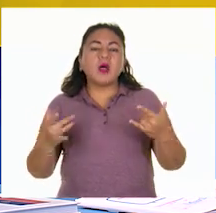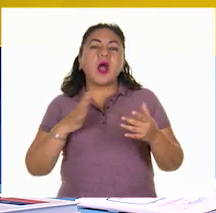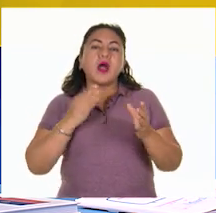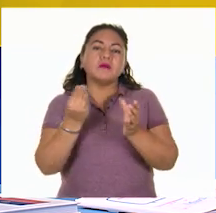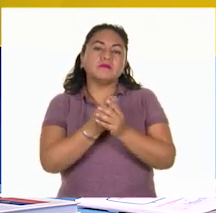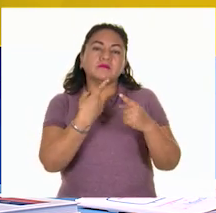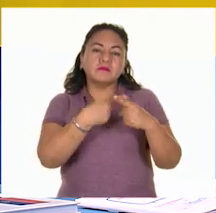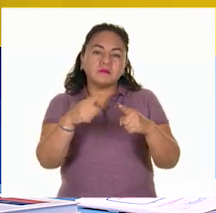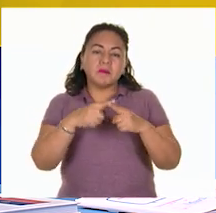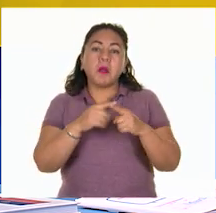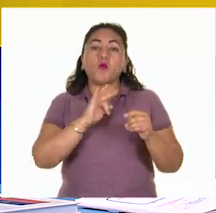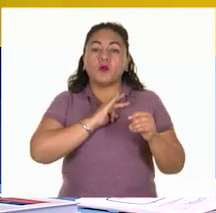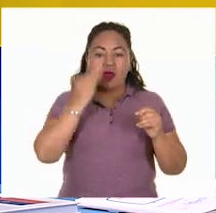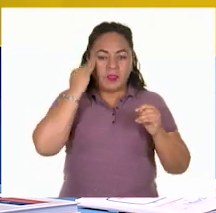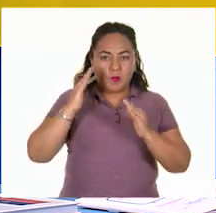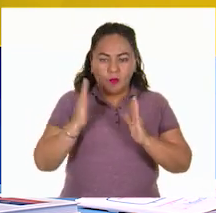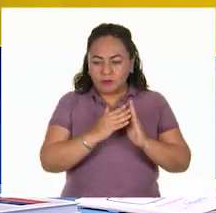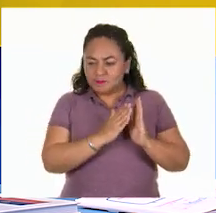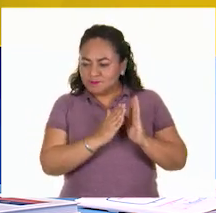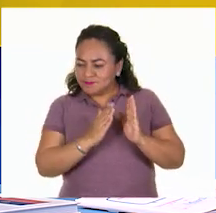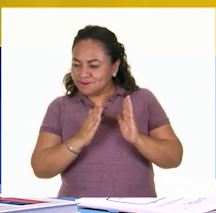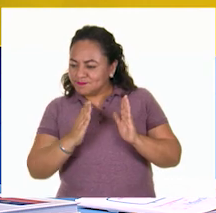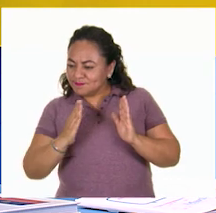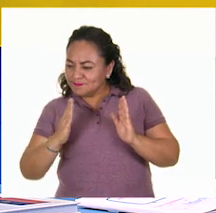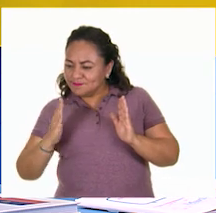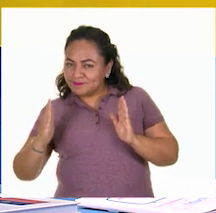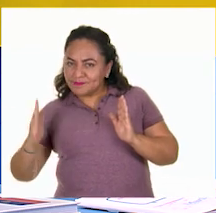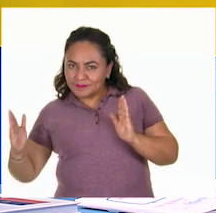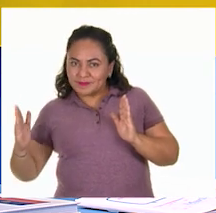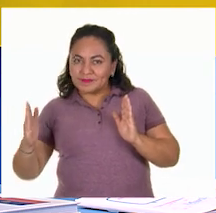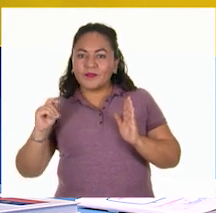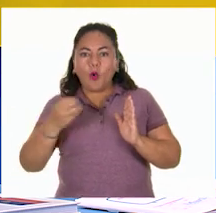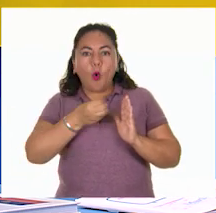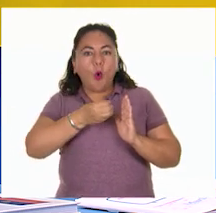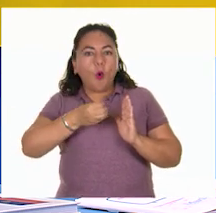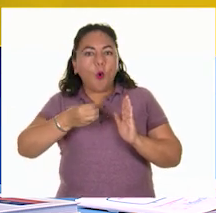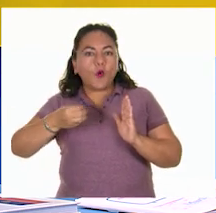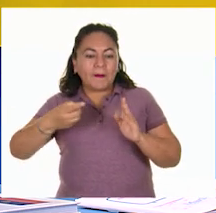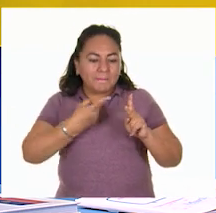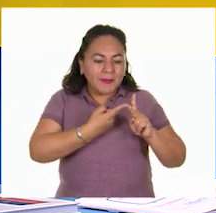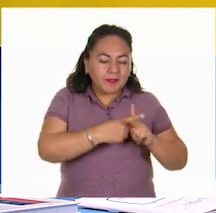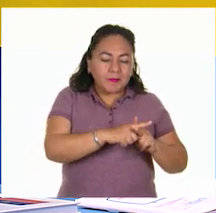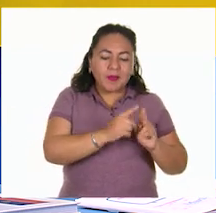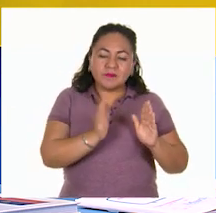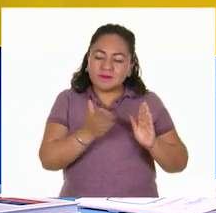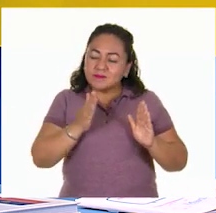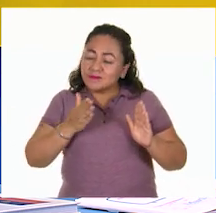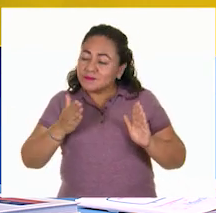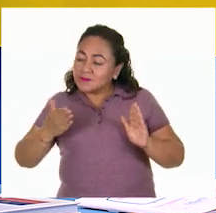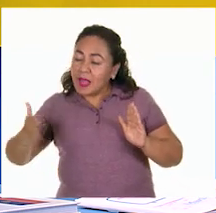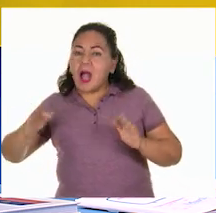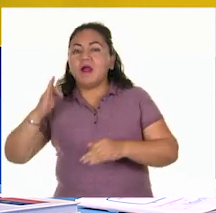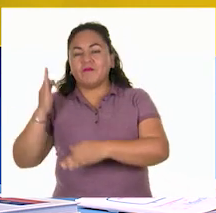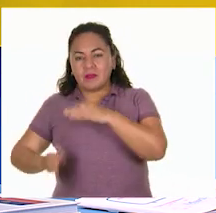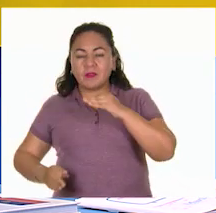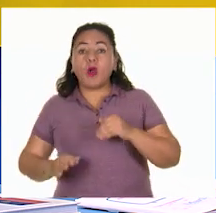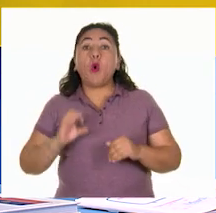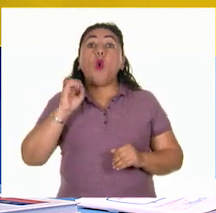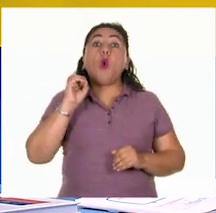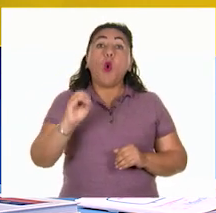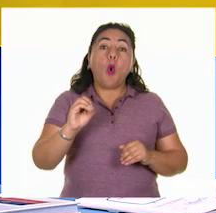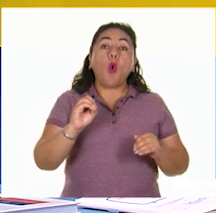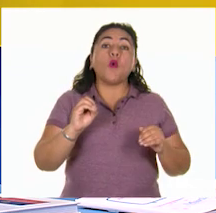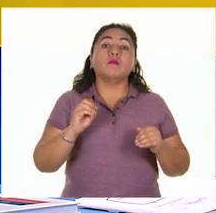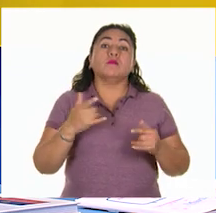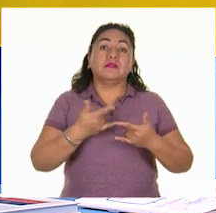tipos. Lineal, que muestra los sucesos en orden, de principio a fin. Dar saltos en el